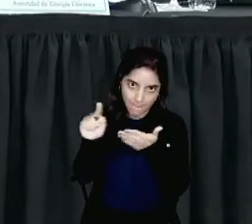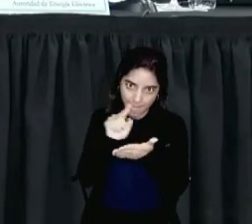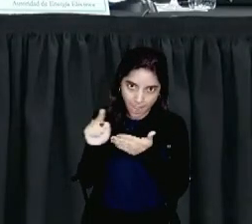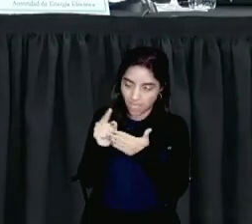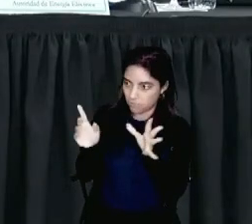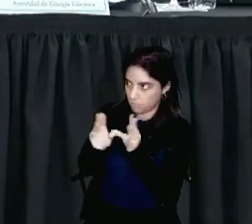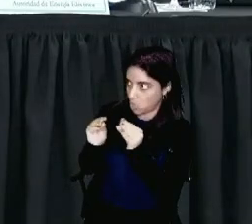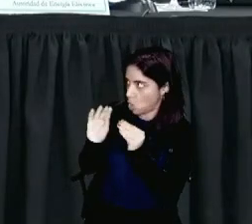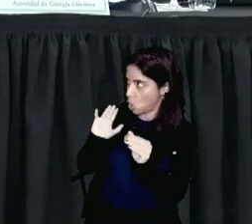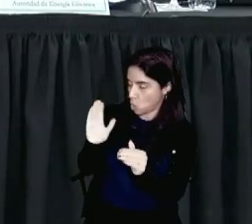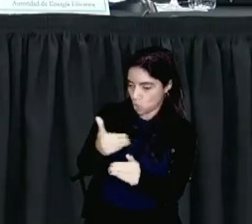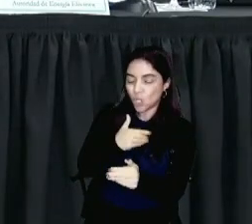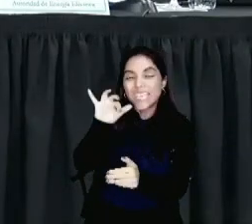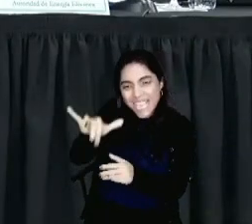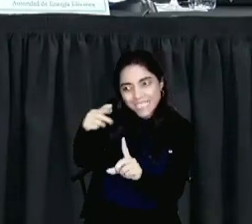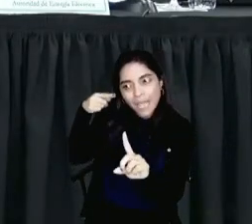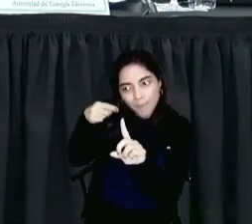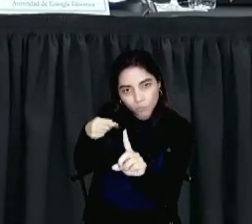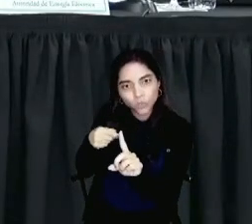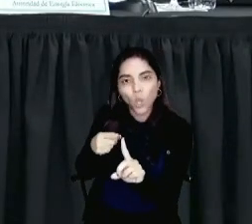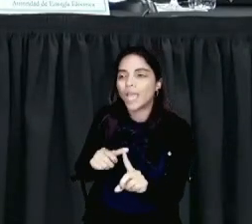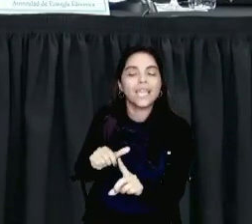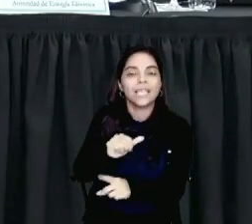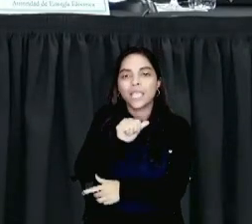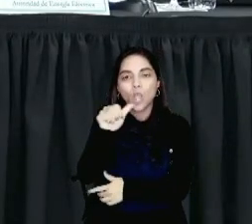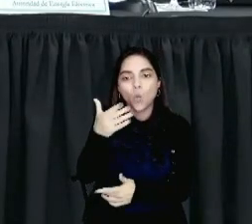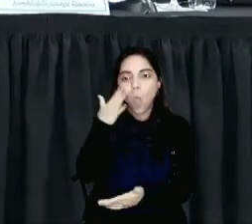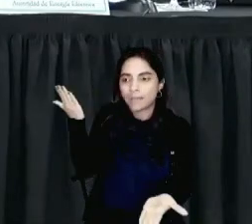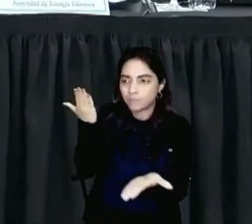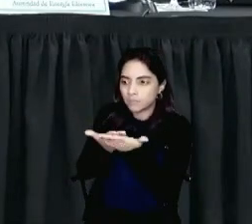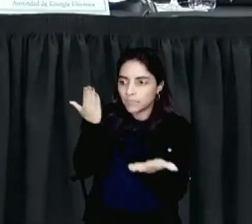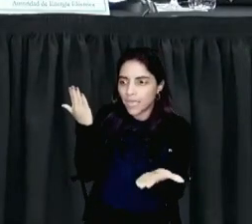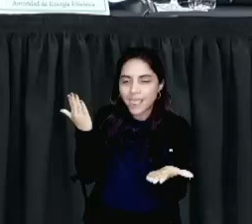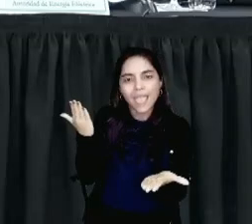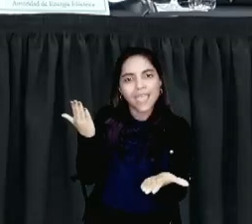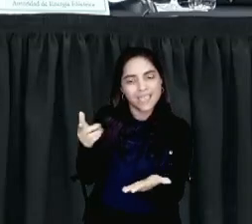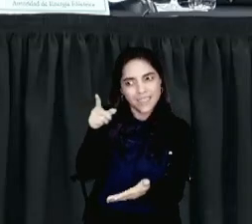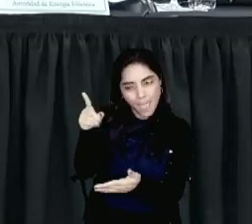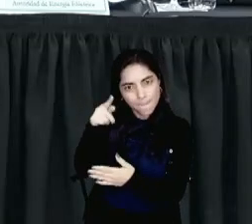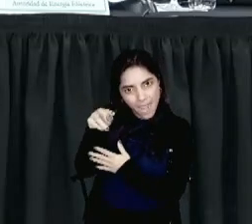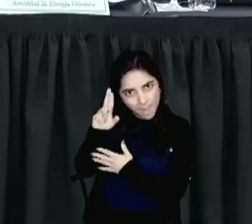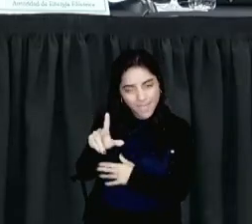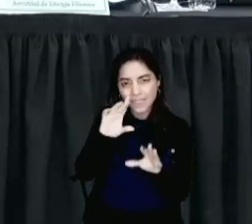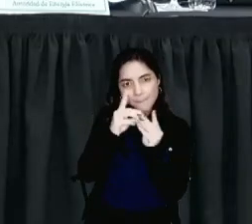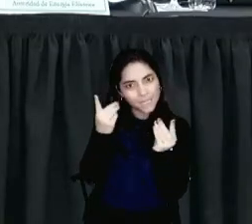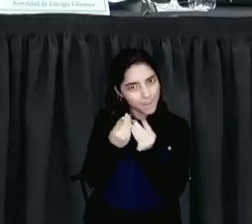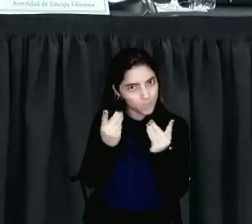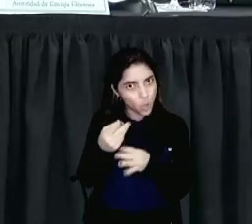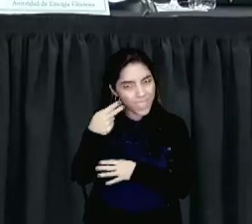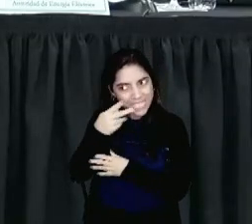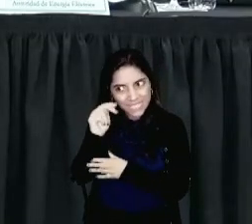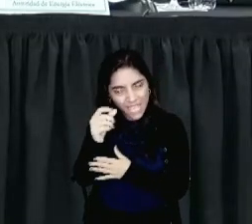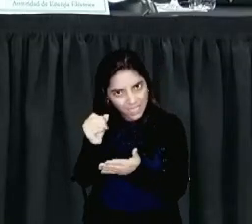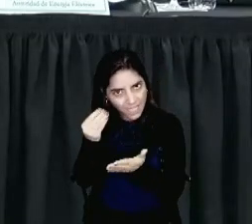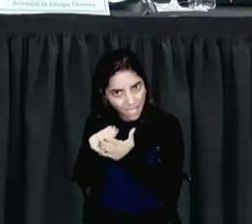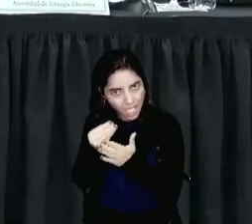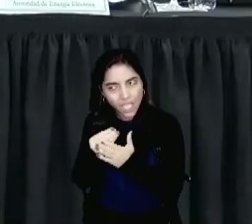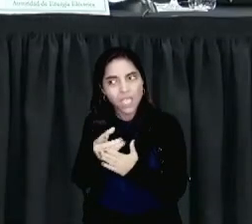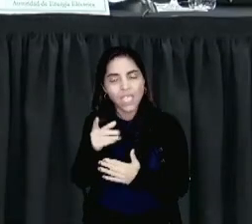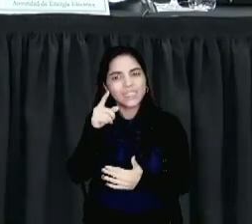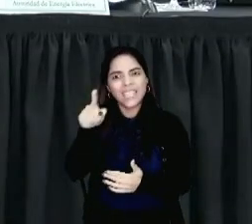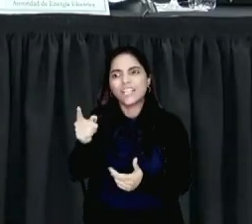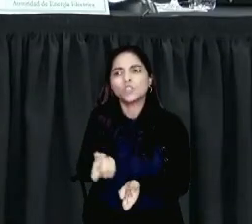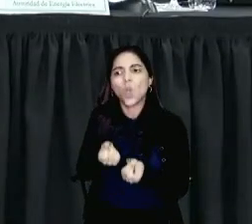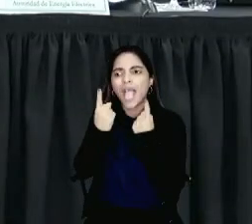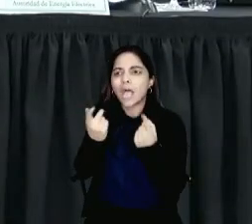una de las de las asuntos la falta de visibilidad de Prepa y del departamento de hacienda hacia esa hacia esos